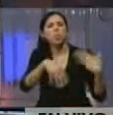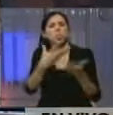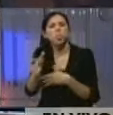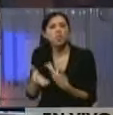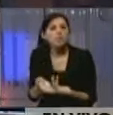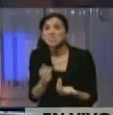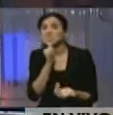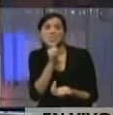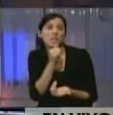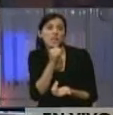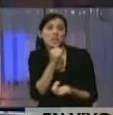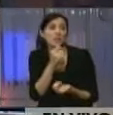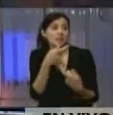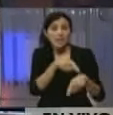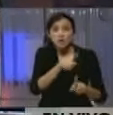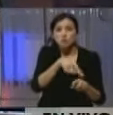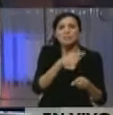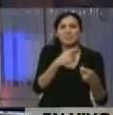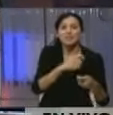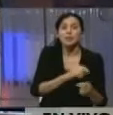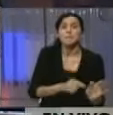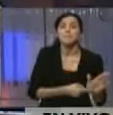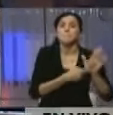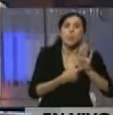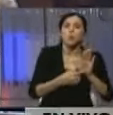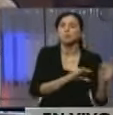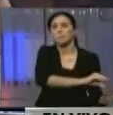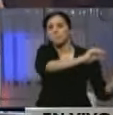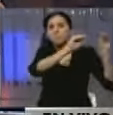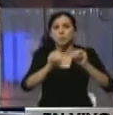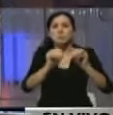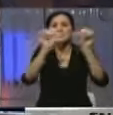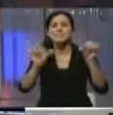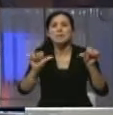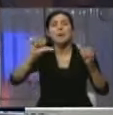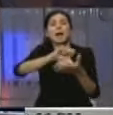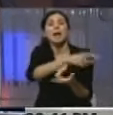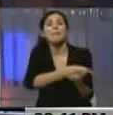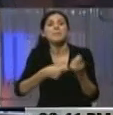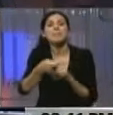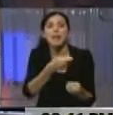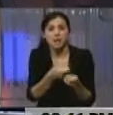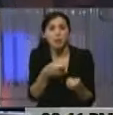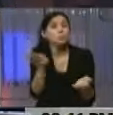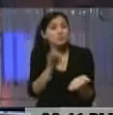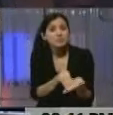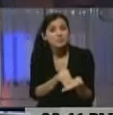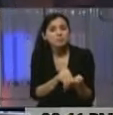Los que quieren imponer el capitalismo y los que han impuesto la economía criminal.